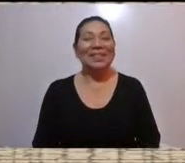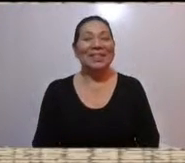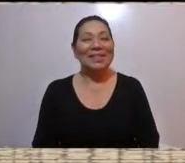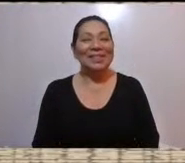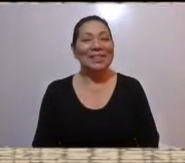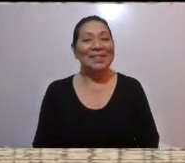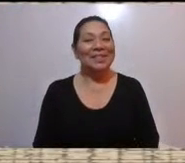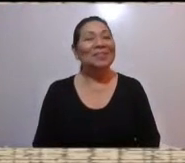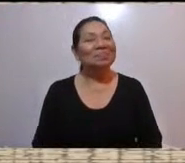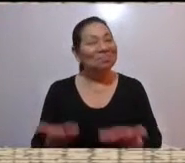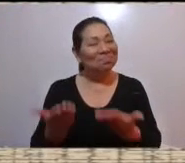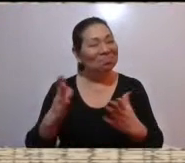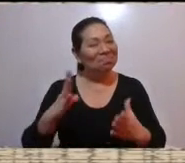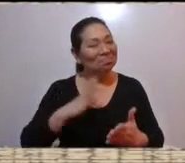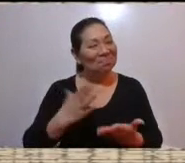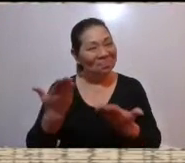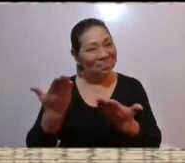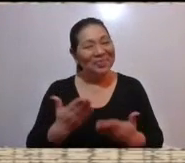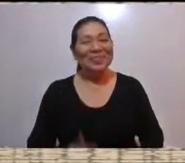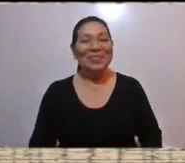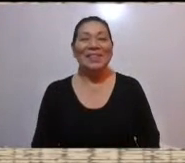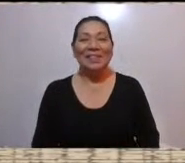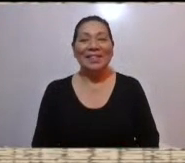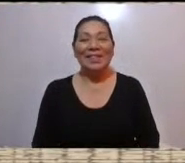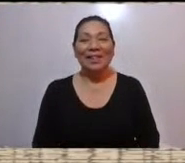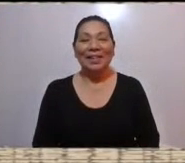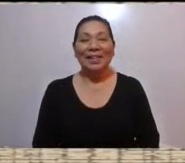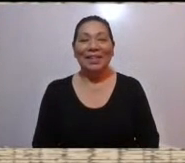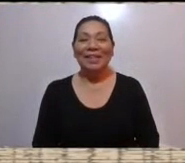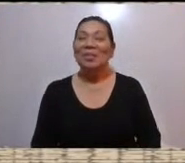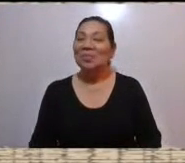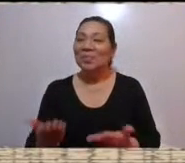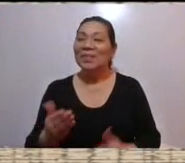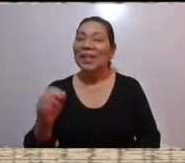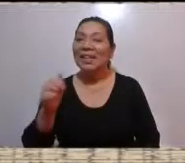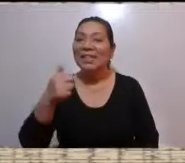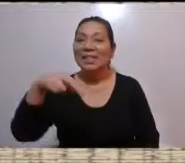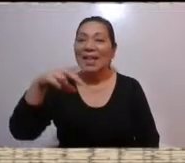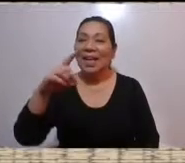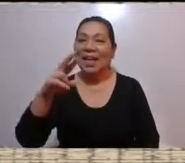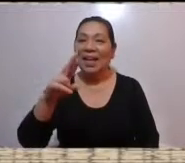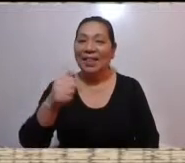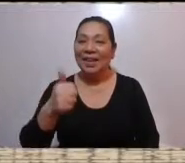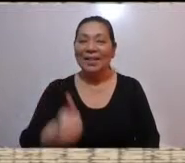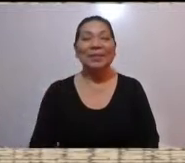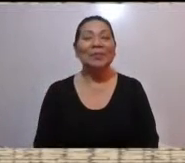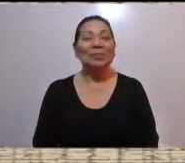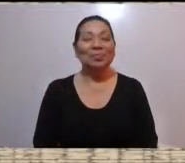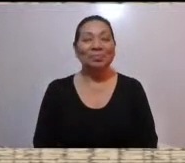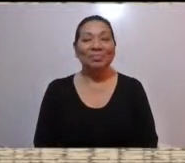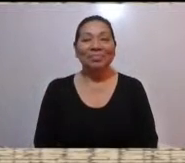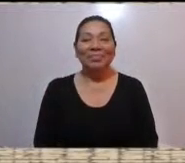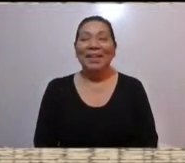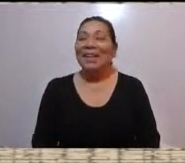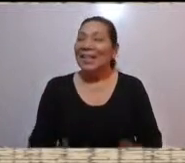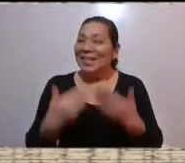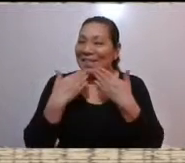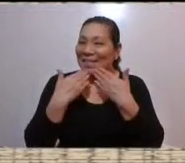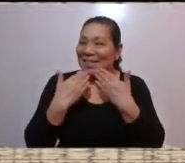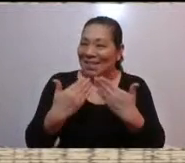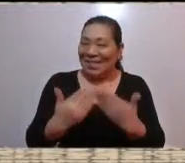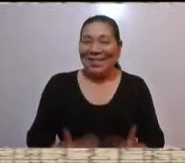estar con nosotros y le doy una cordial bienvenida. Bienvenida, Sandra.